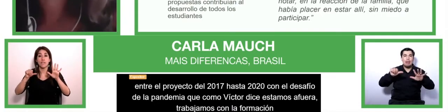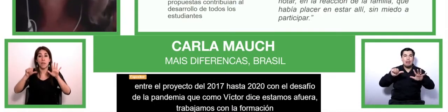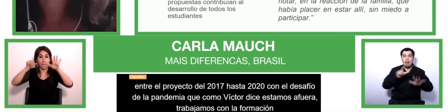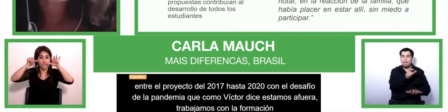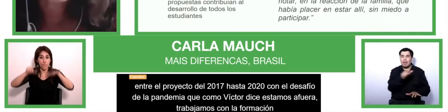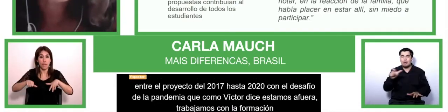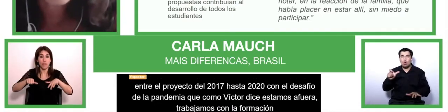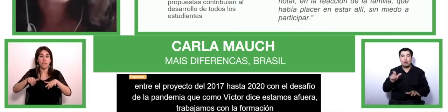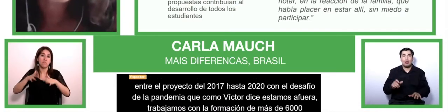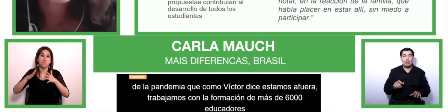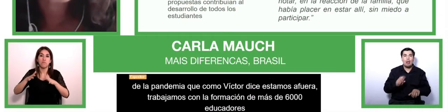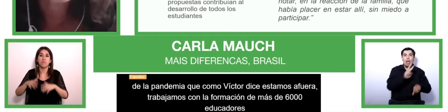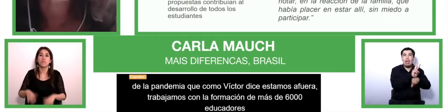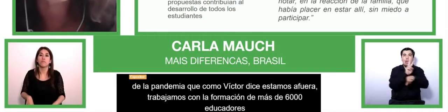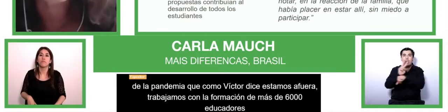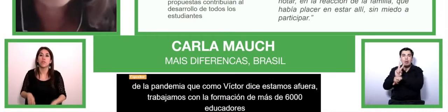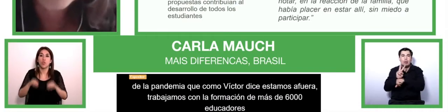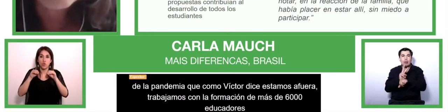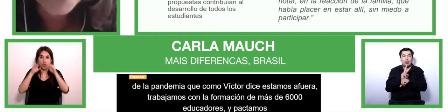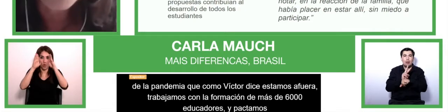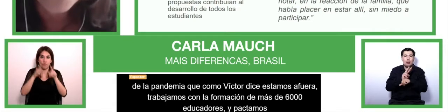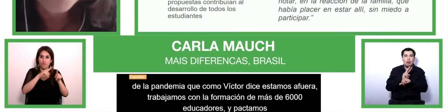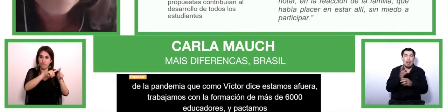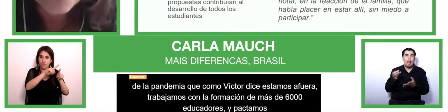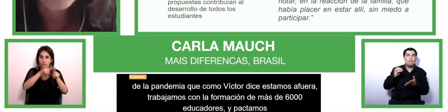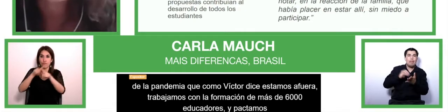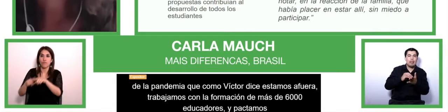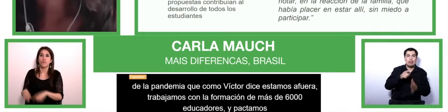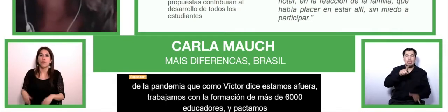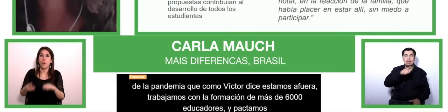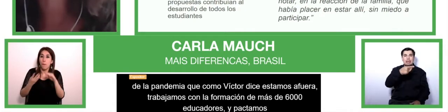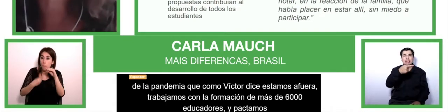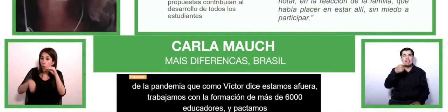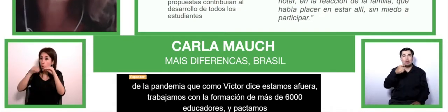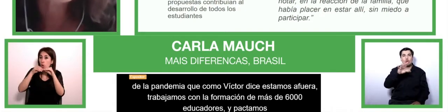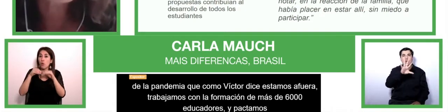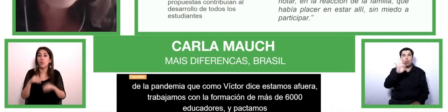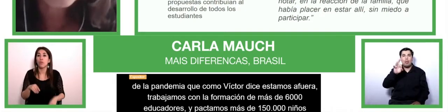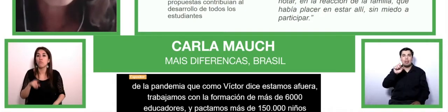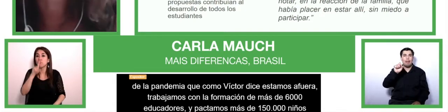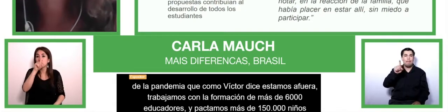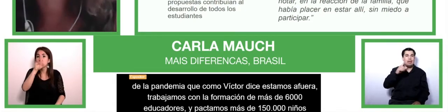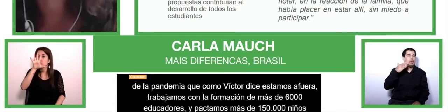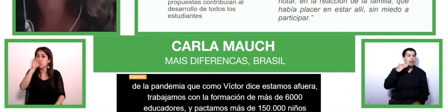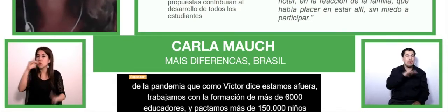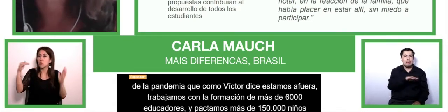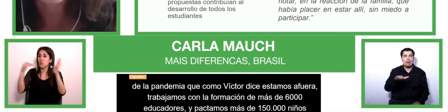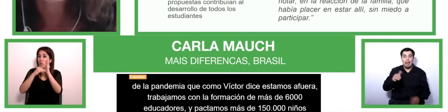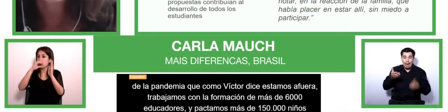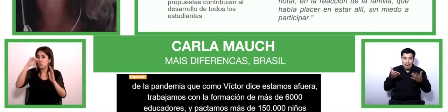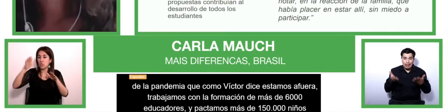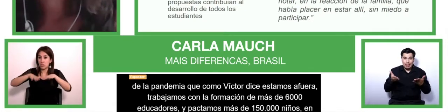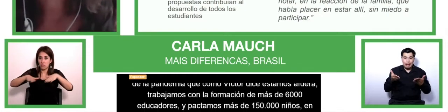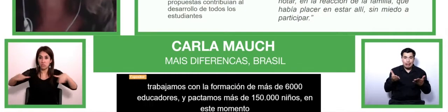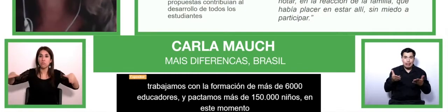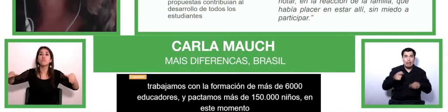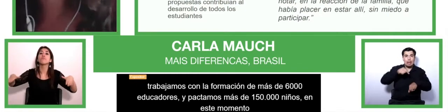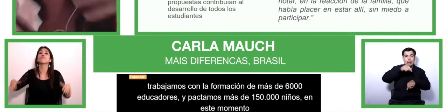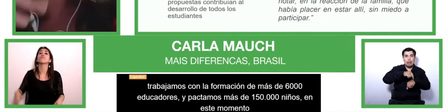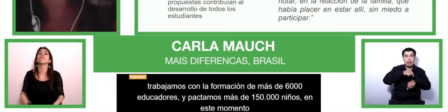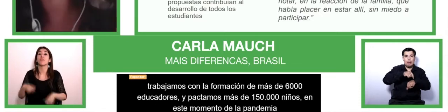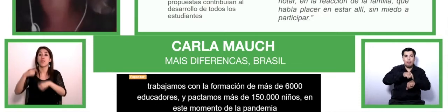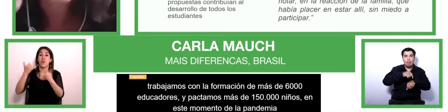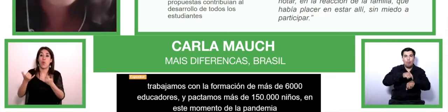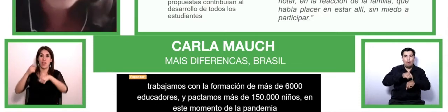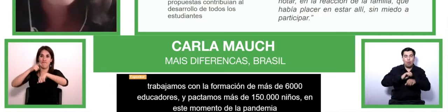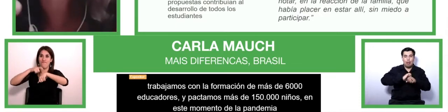e impactamos más de 150.000 niños. En este momento de la pandemia,